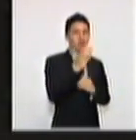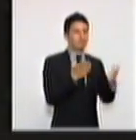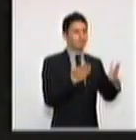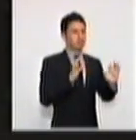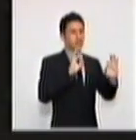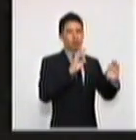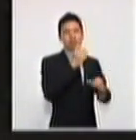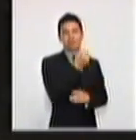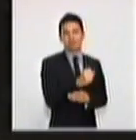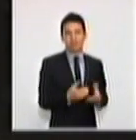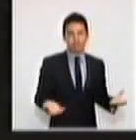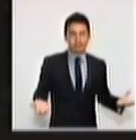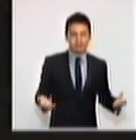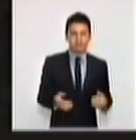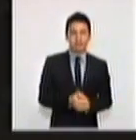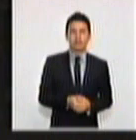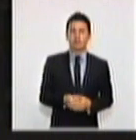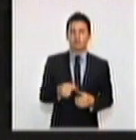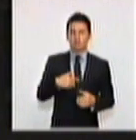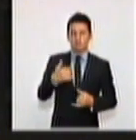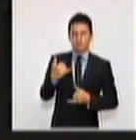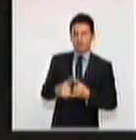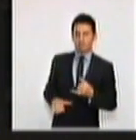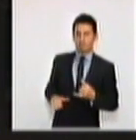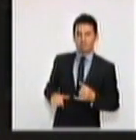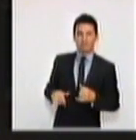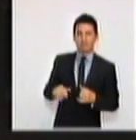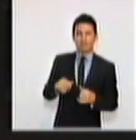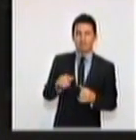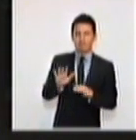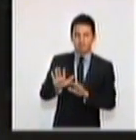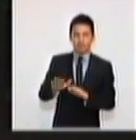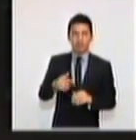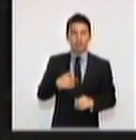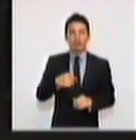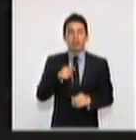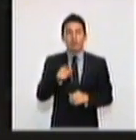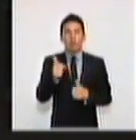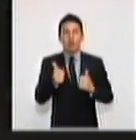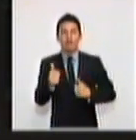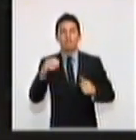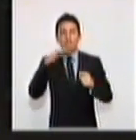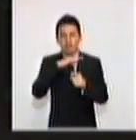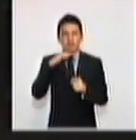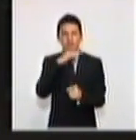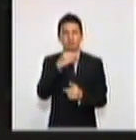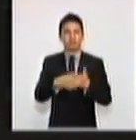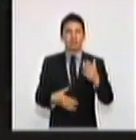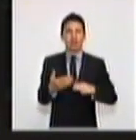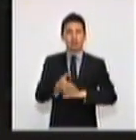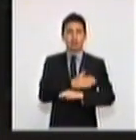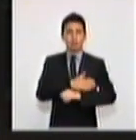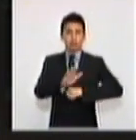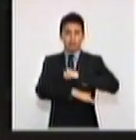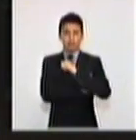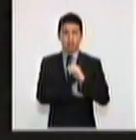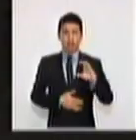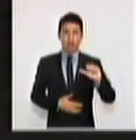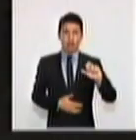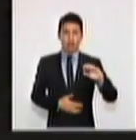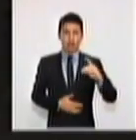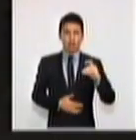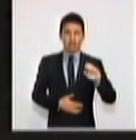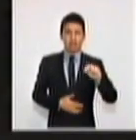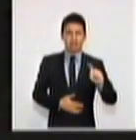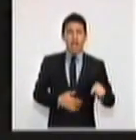esto además montado, y ya casi termino, a punta de falsedades. Aquí volvió el ministro Cárdenas a decirlo, y lo dijo antier el